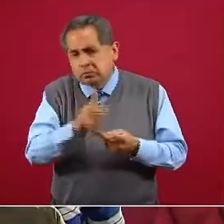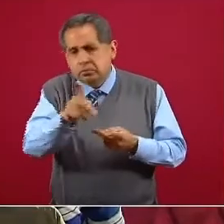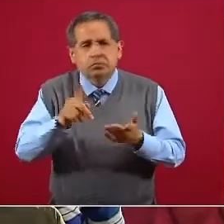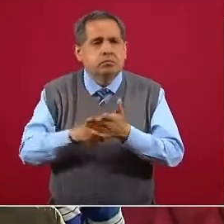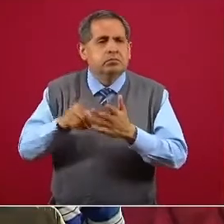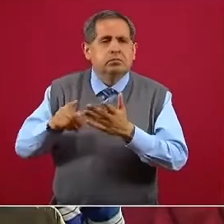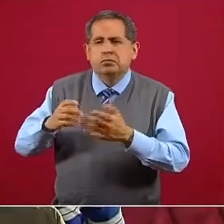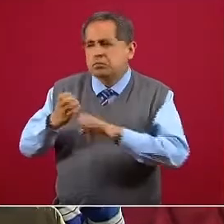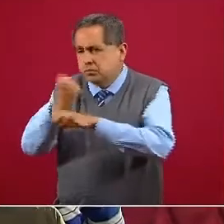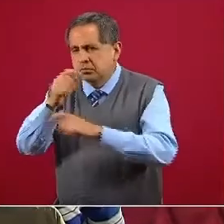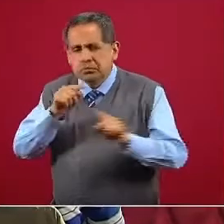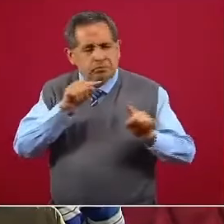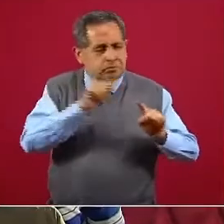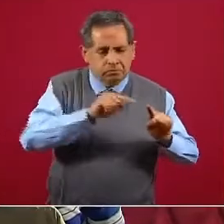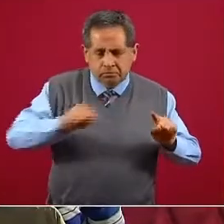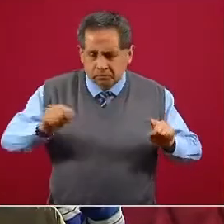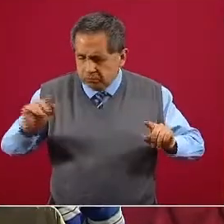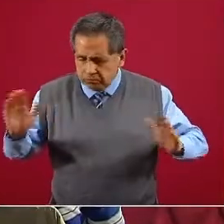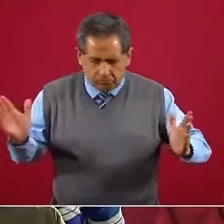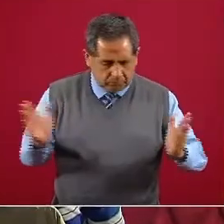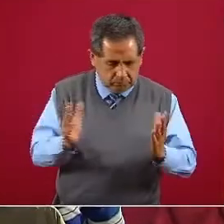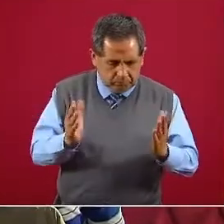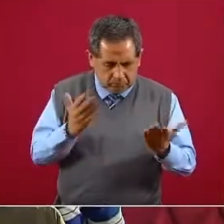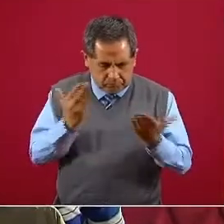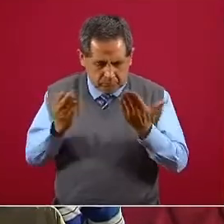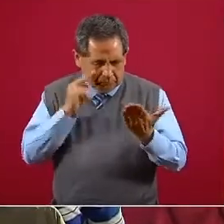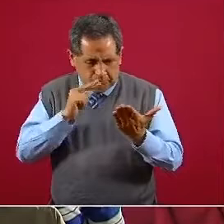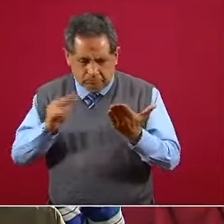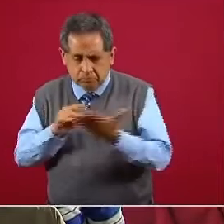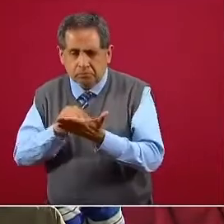estratos socioeconómicos. La siguiente, por favor.